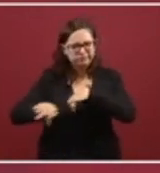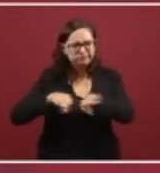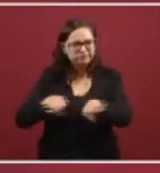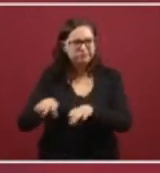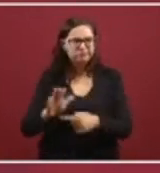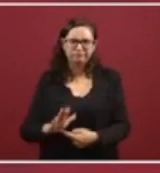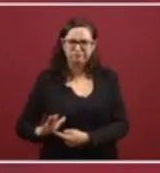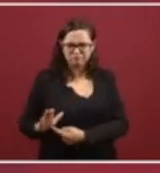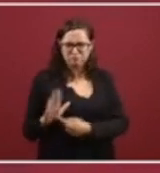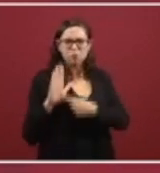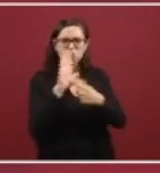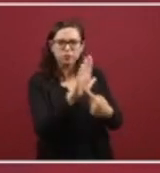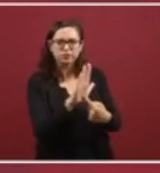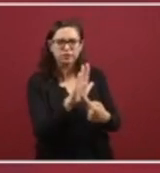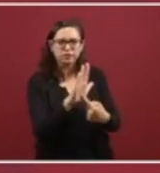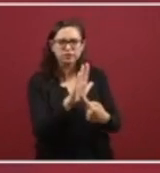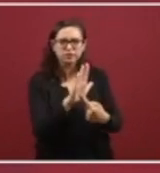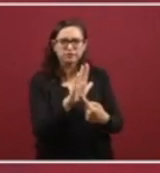demostrar